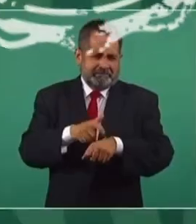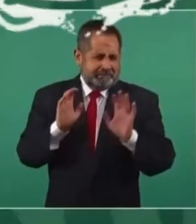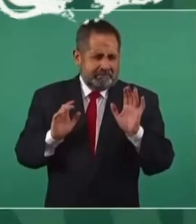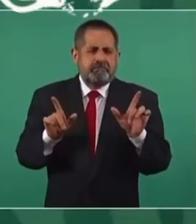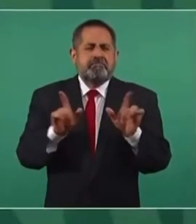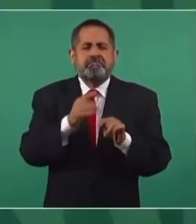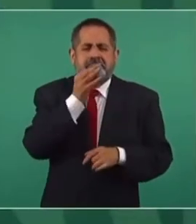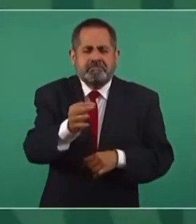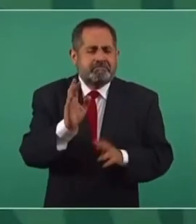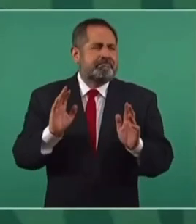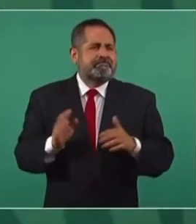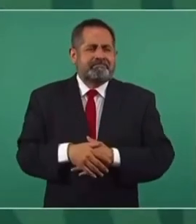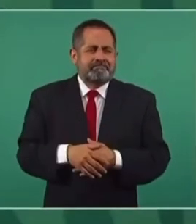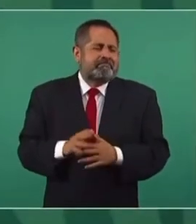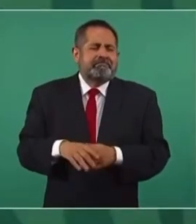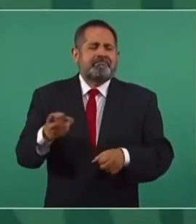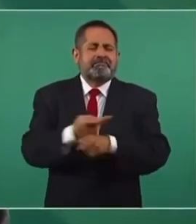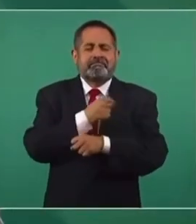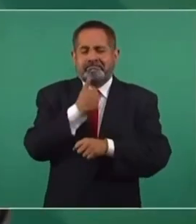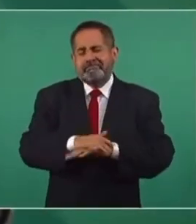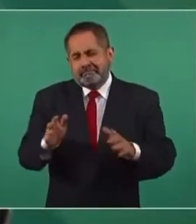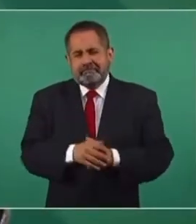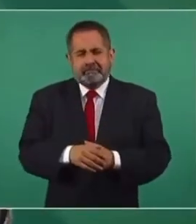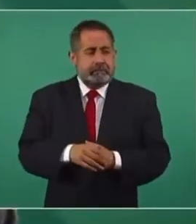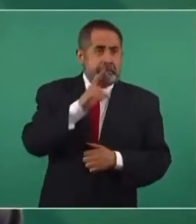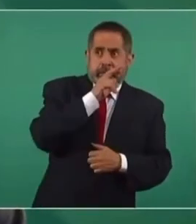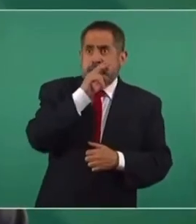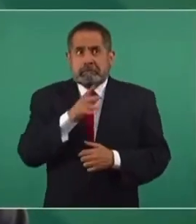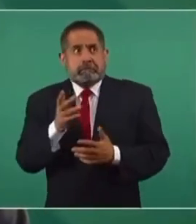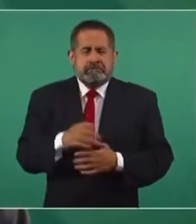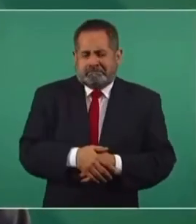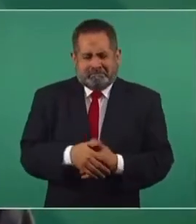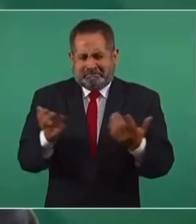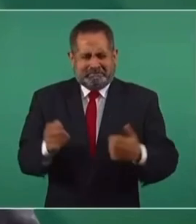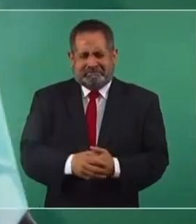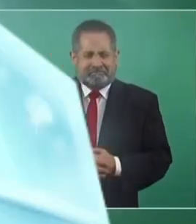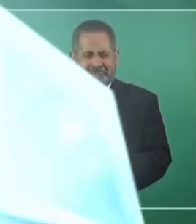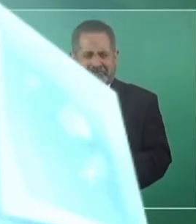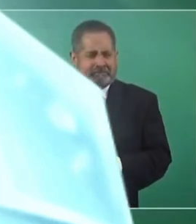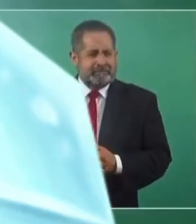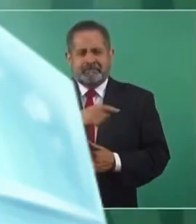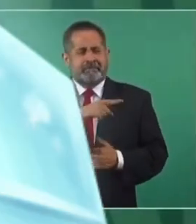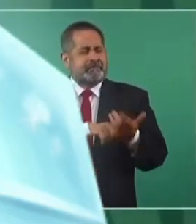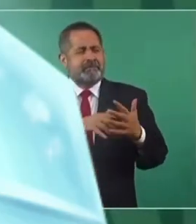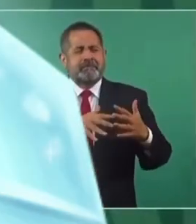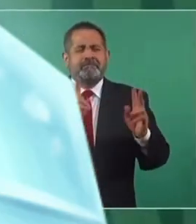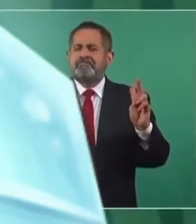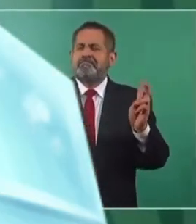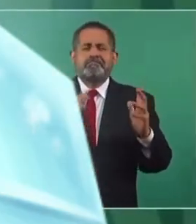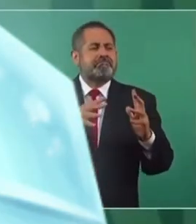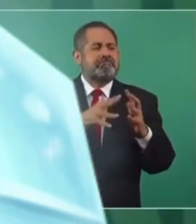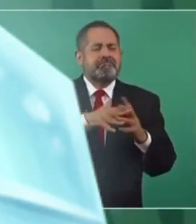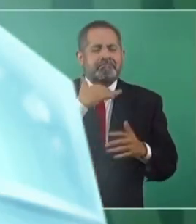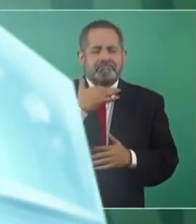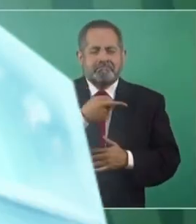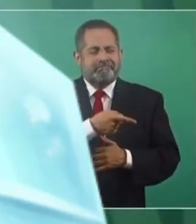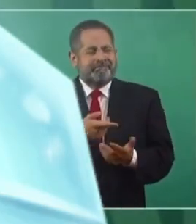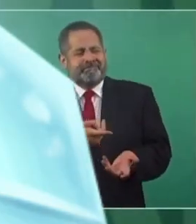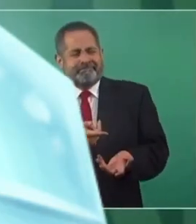Solo adelantar que no pasa nada, no hay nada que temer. Las guerras sucias